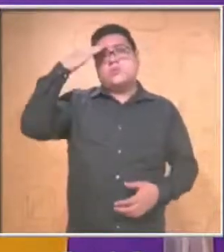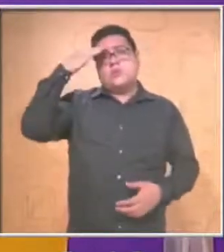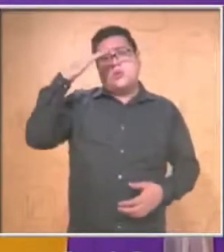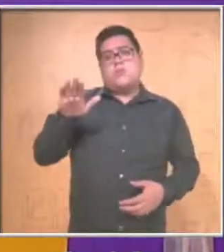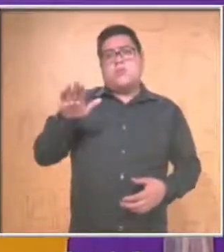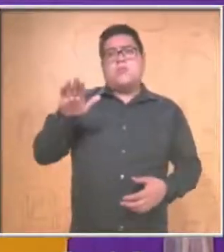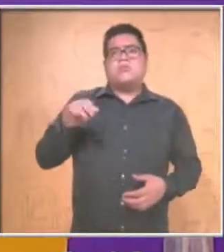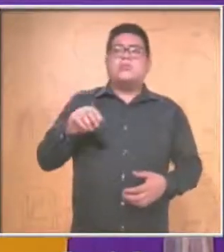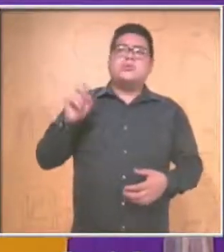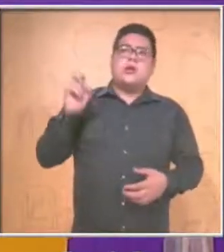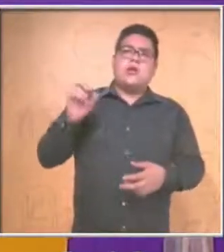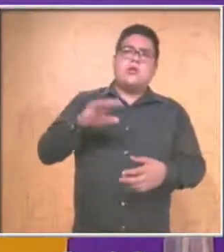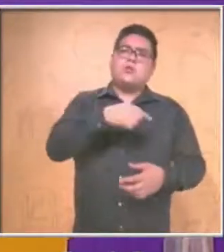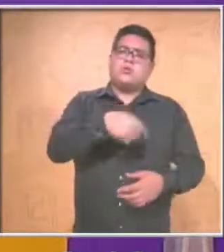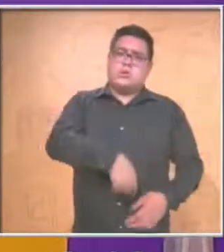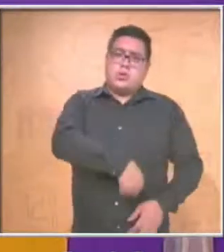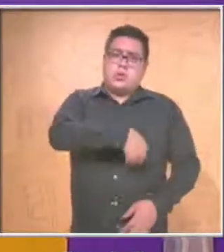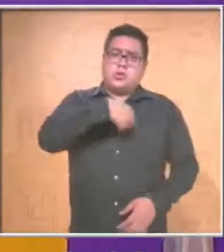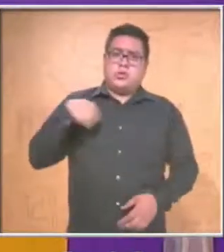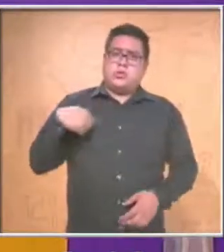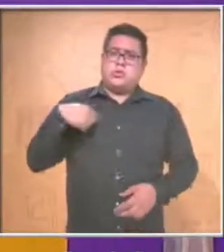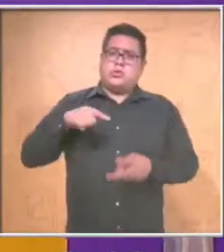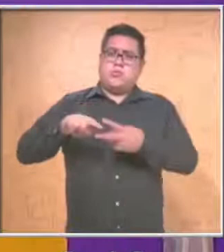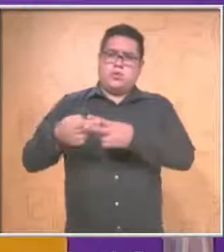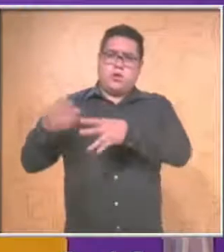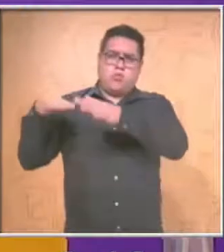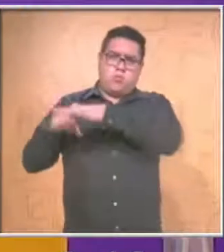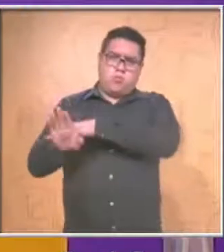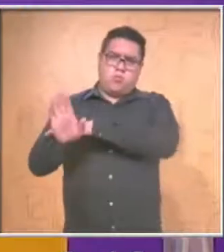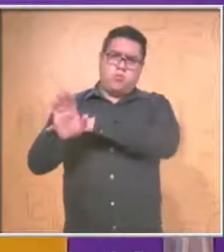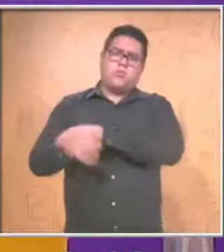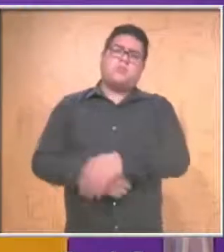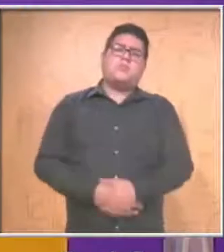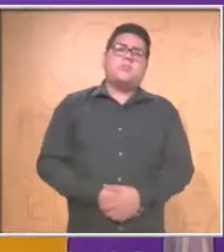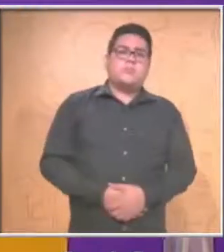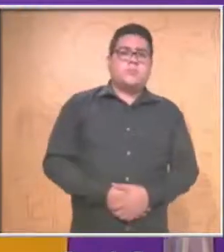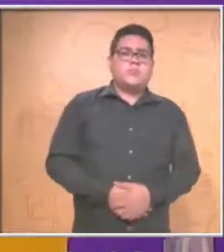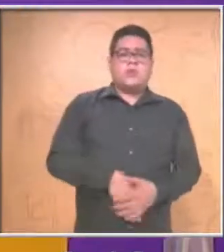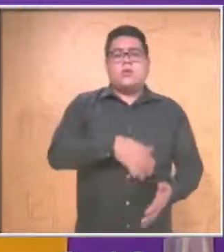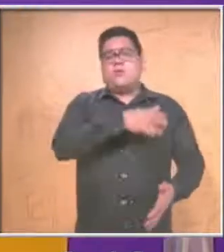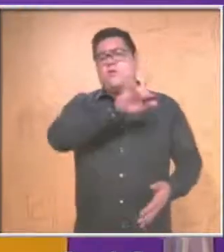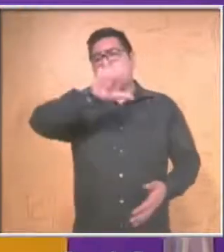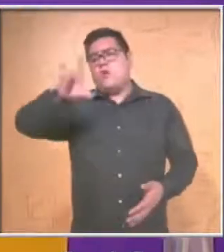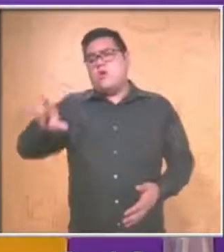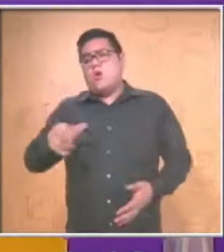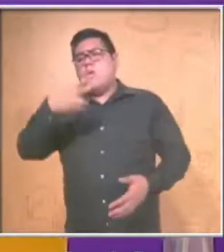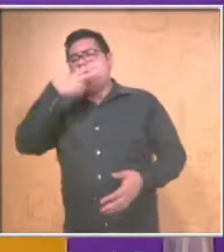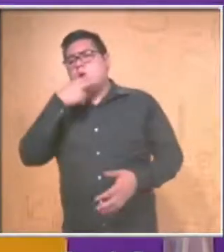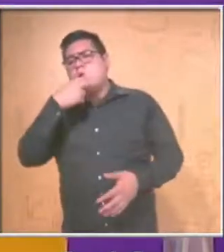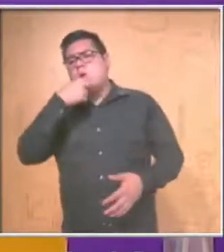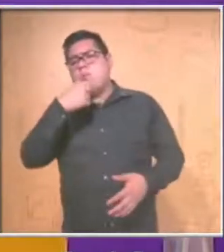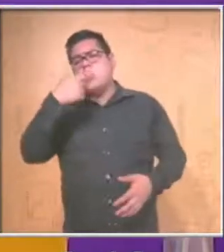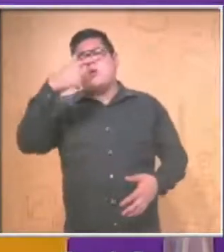la perfeccionó, hizo algunos arreglos técnicos por la propia época en la